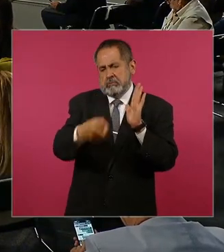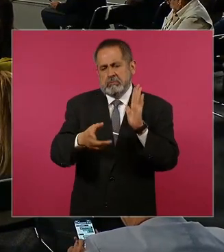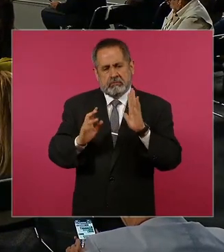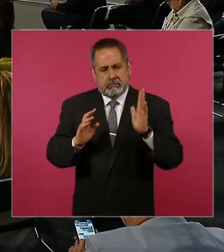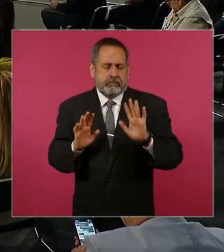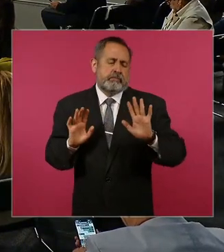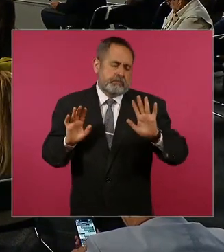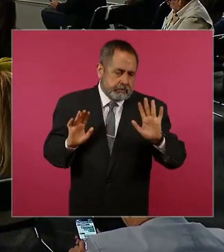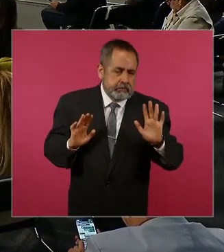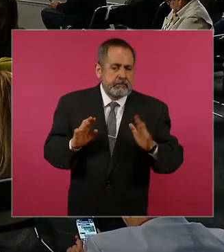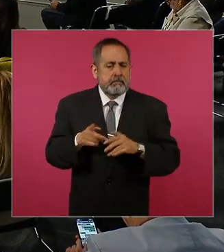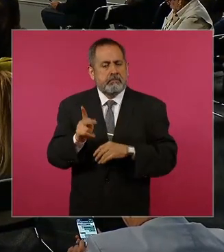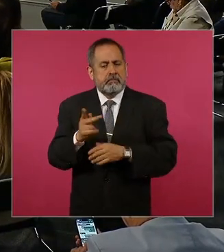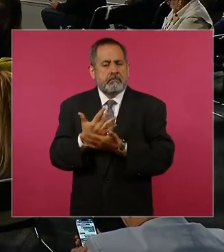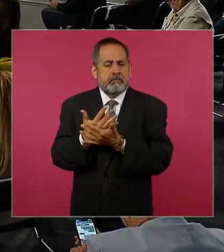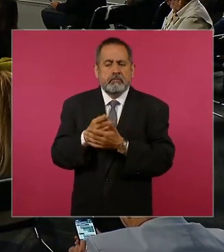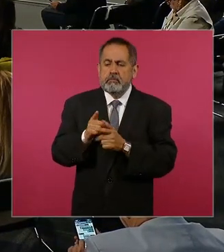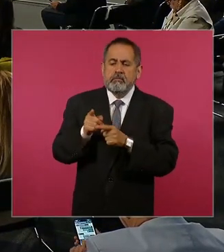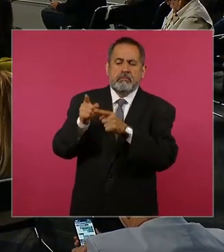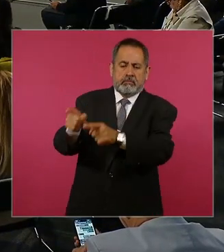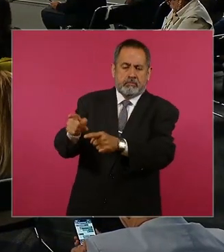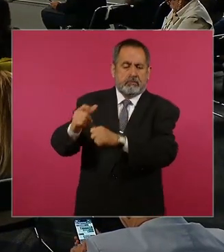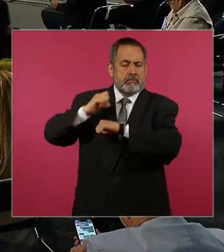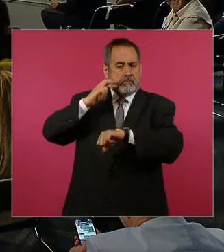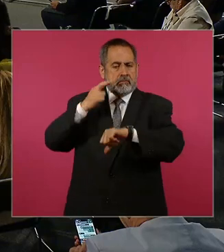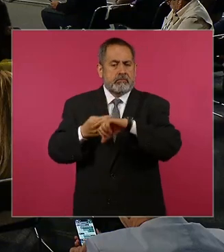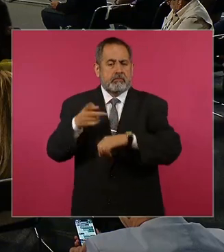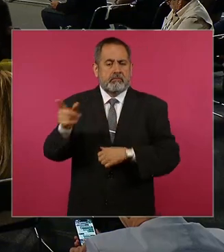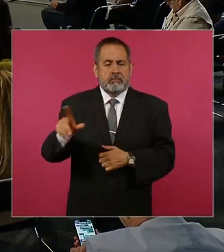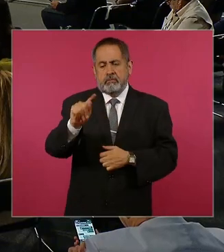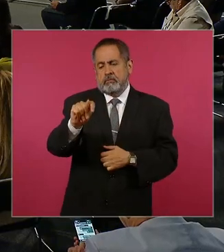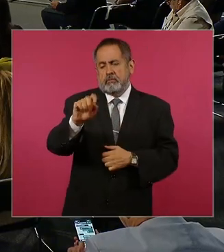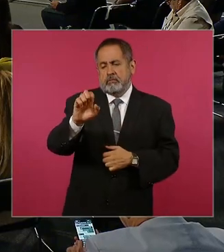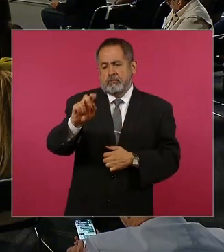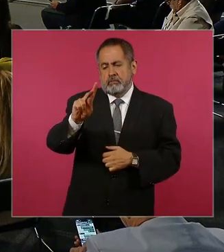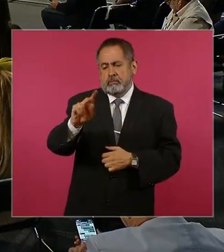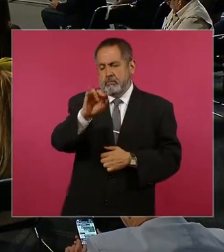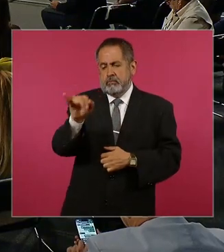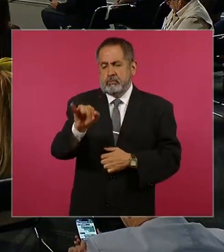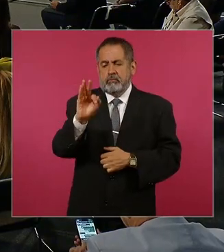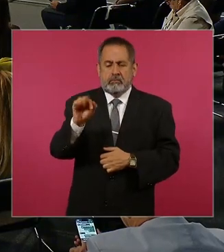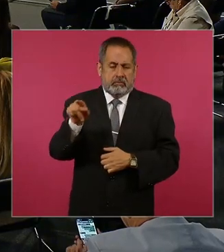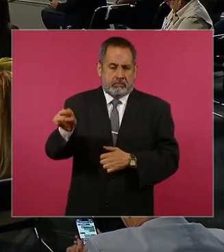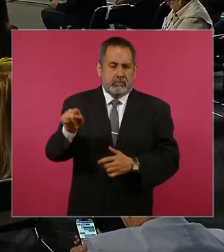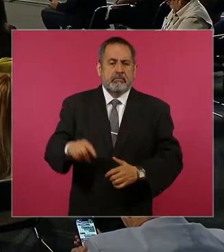Pero eso también es el tribunal electoral.